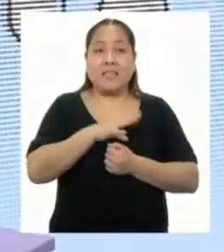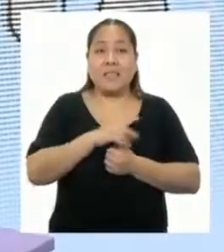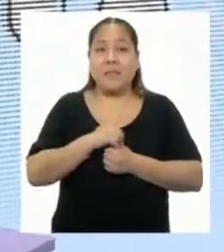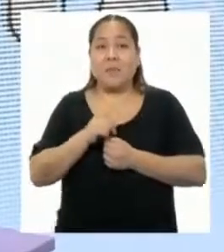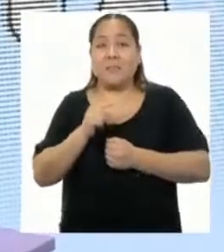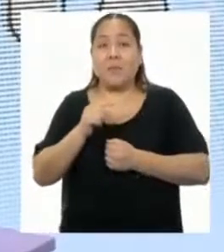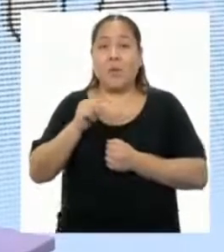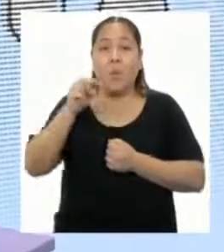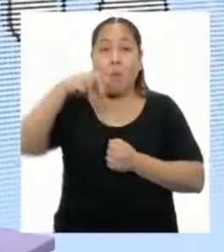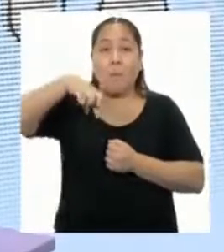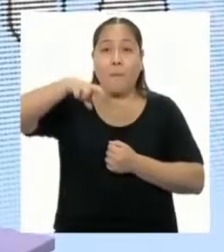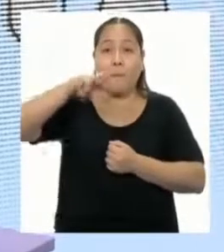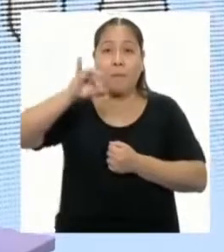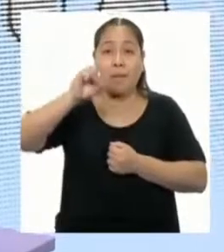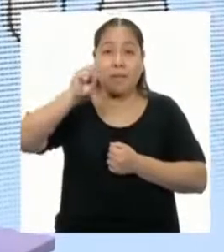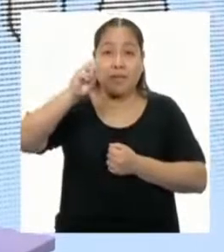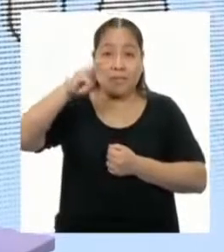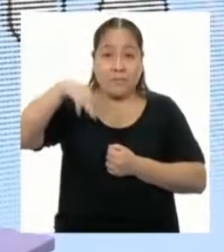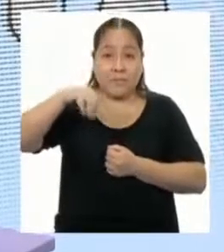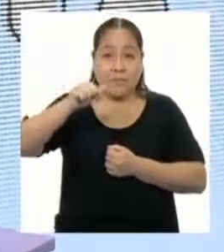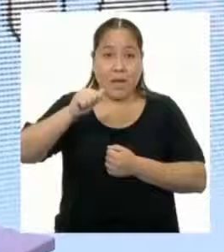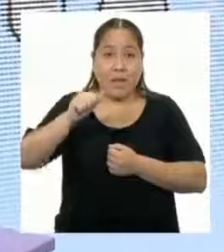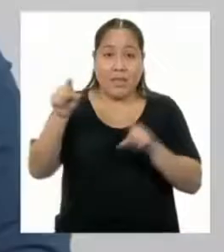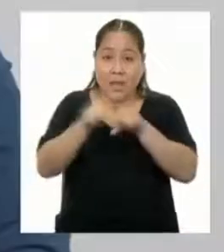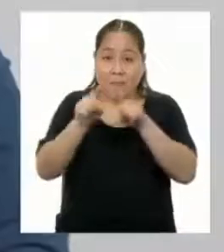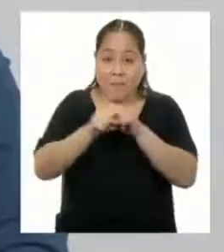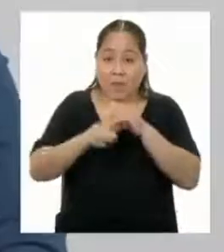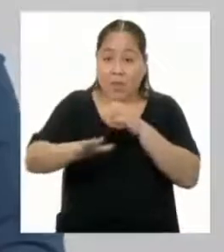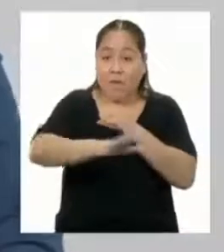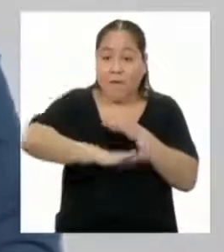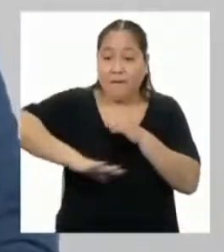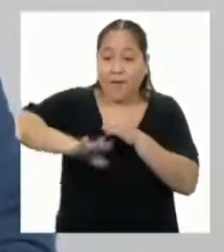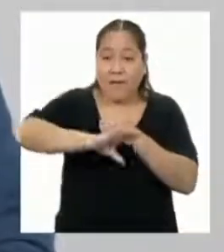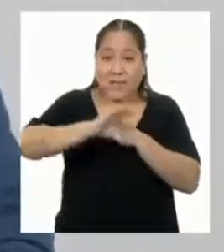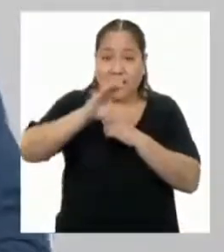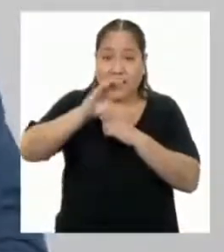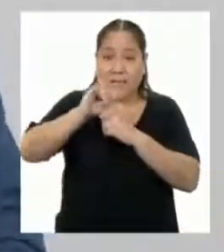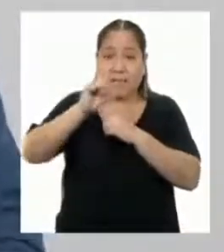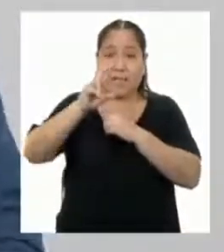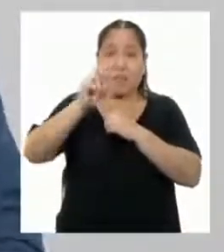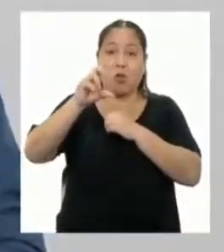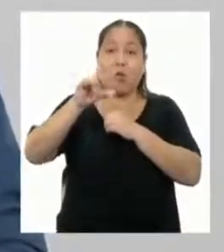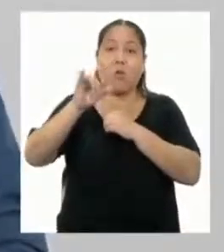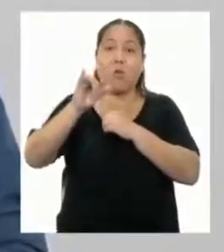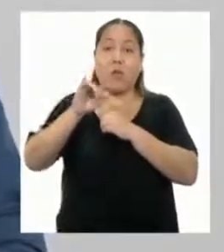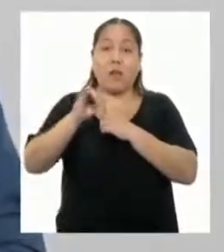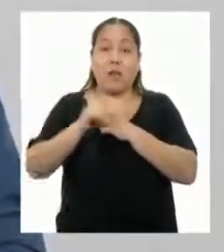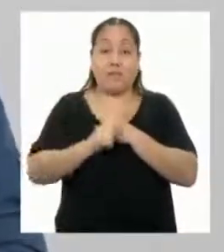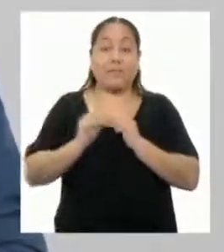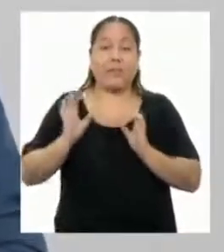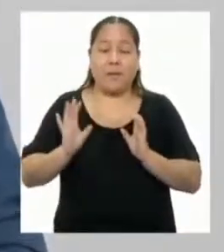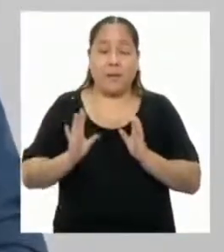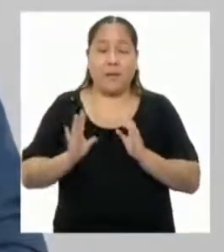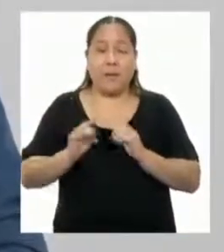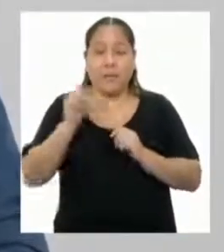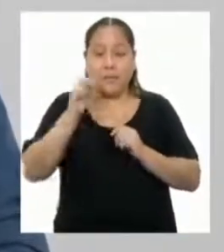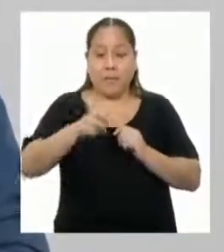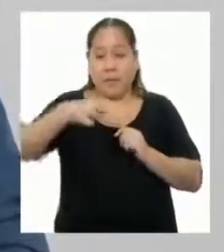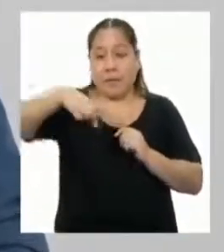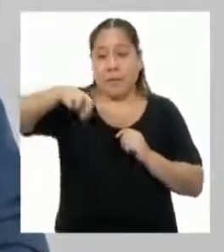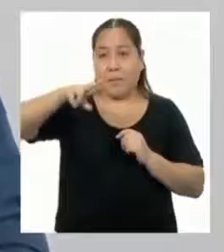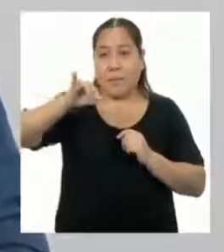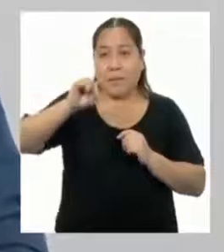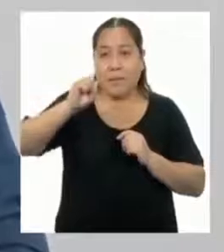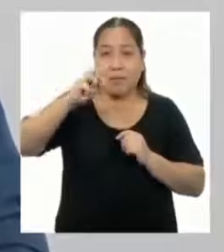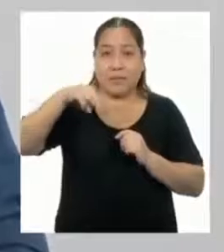¿un prisma también puede tener una base circular? A ver, para que un sólido geométrico sea considerado como